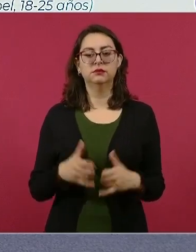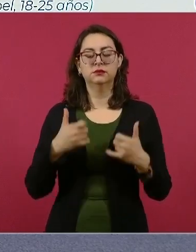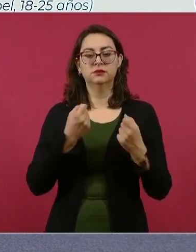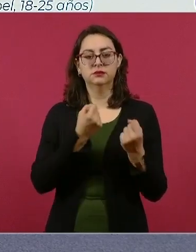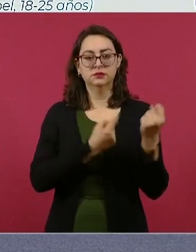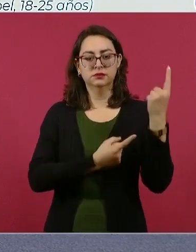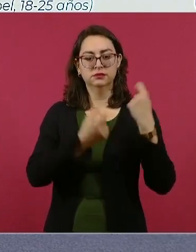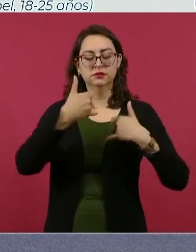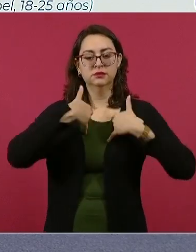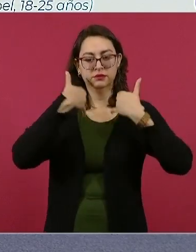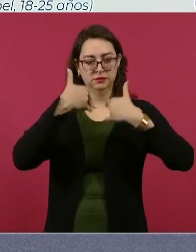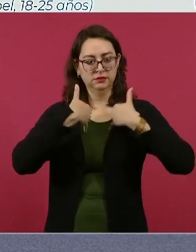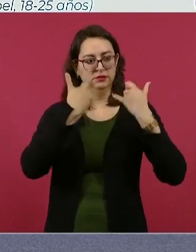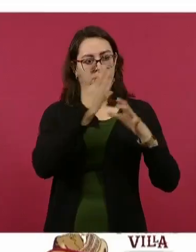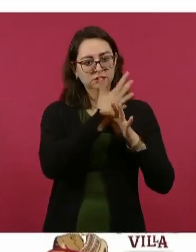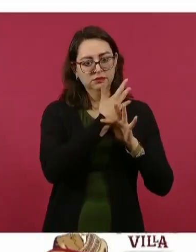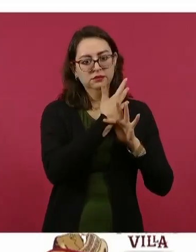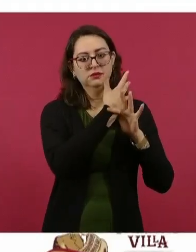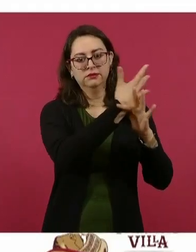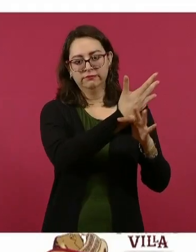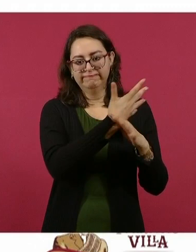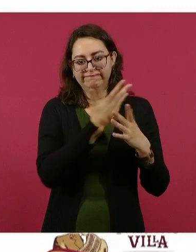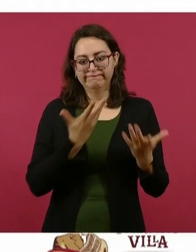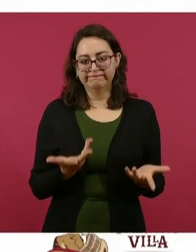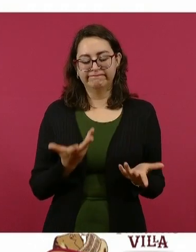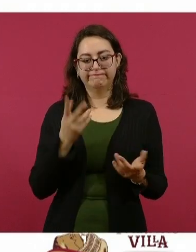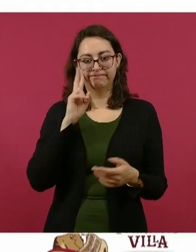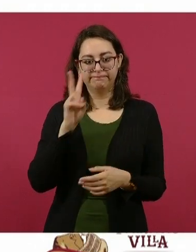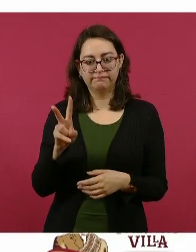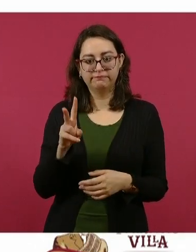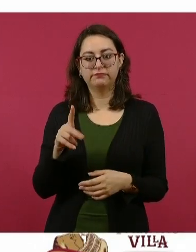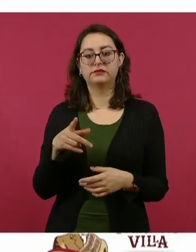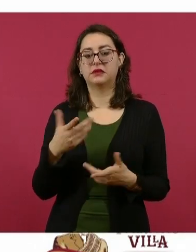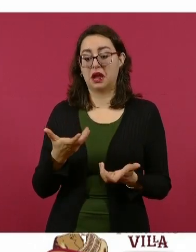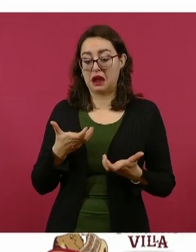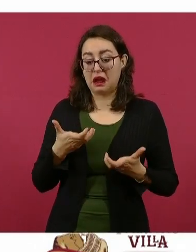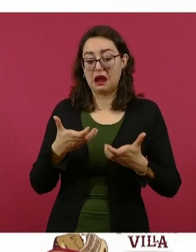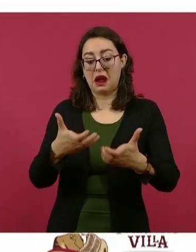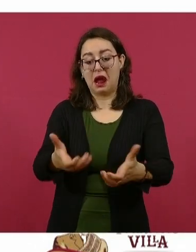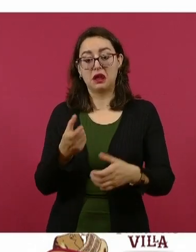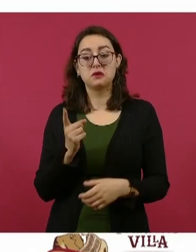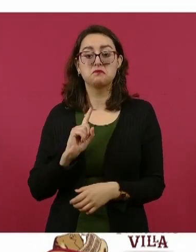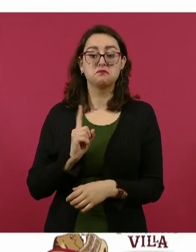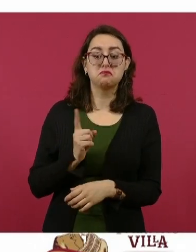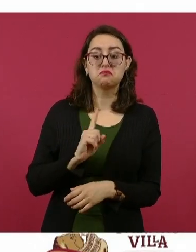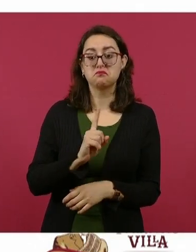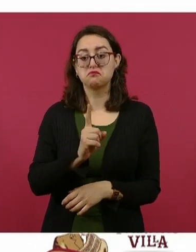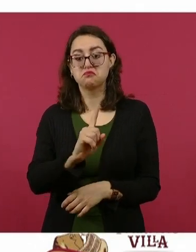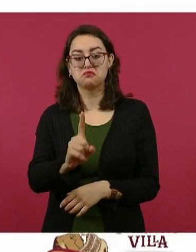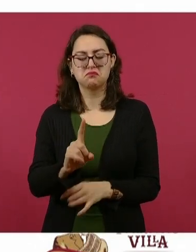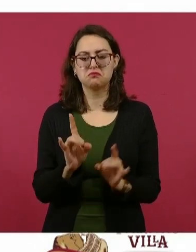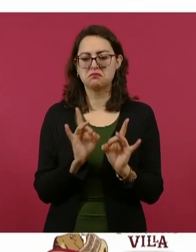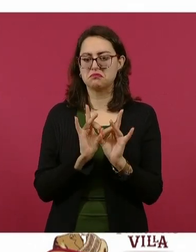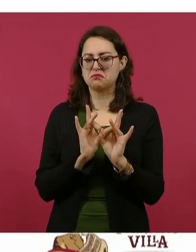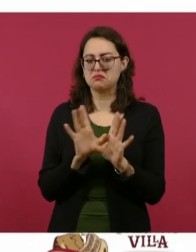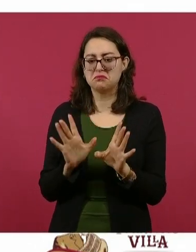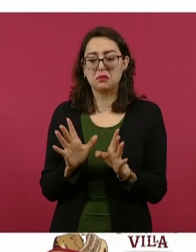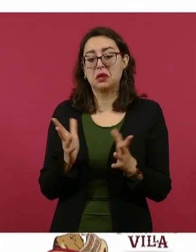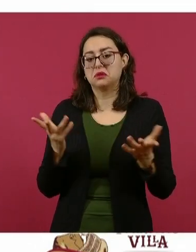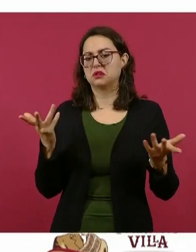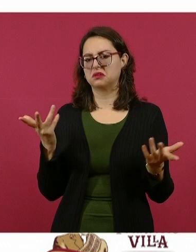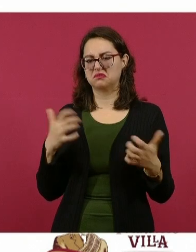jóvenes. Vean ustedes las edades. Cuando uno está en las calles, las cosas pasan. ¿Sabes lo que digo? Uno golpea